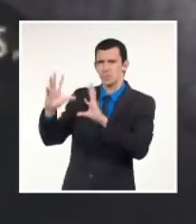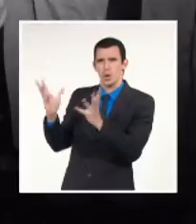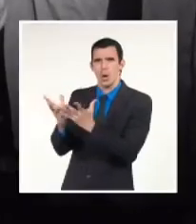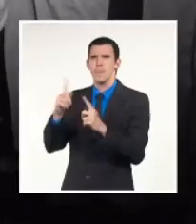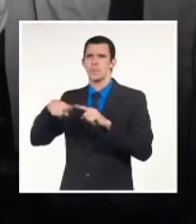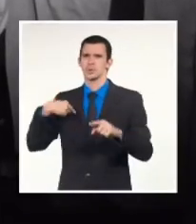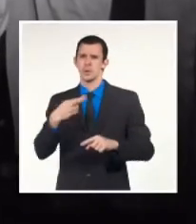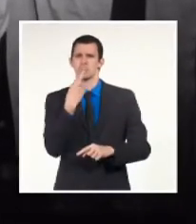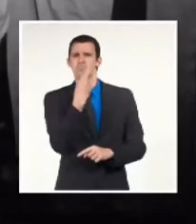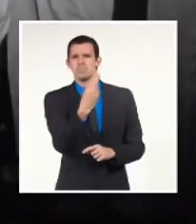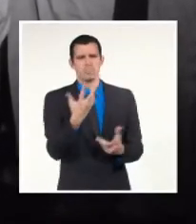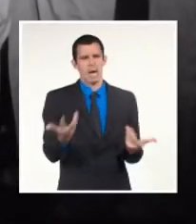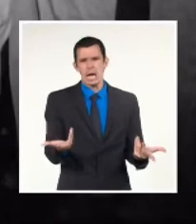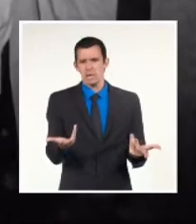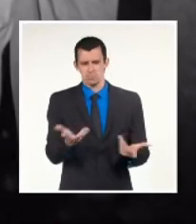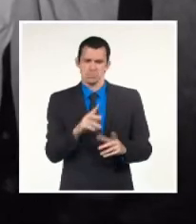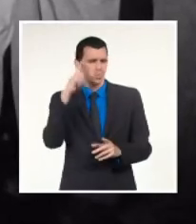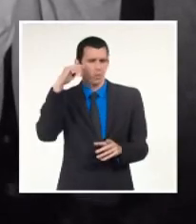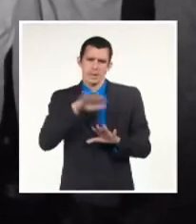answer. Una